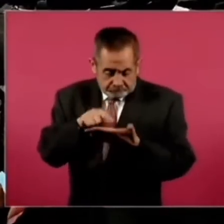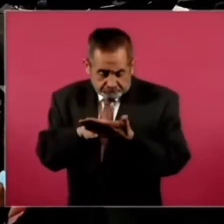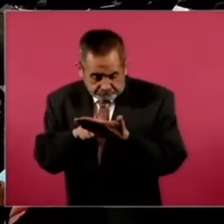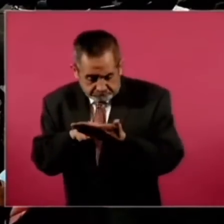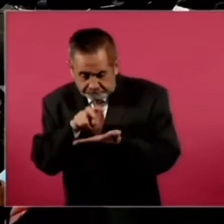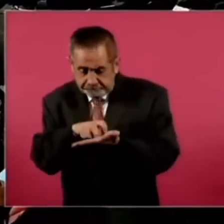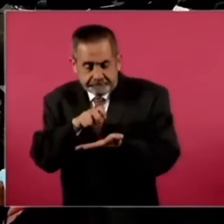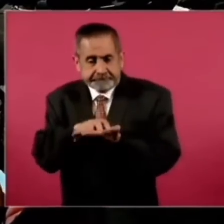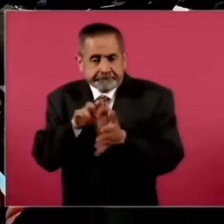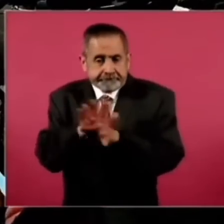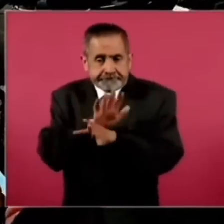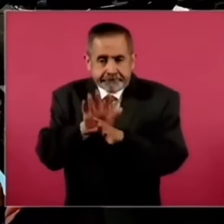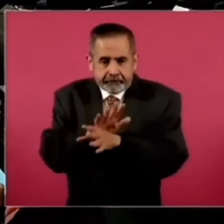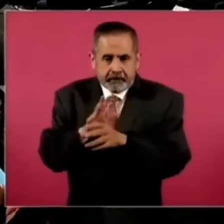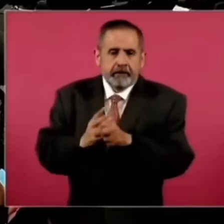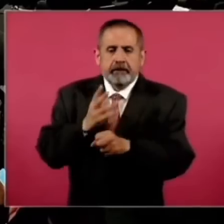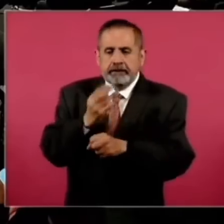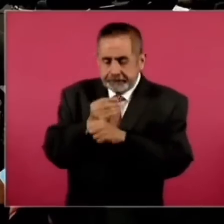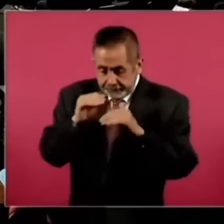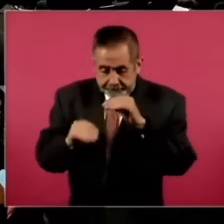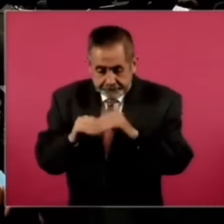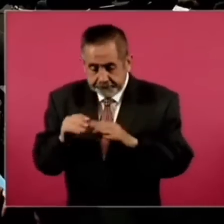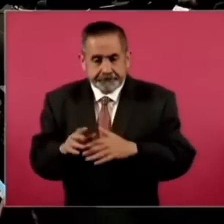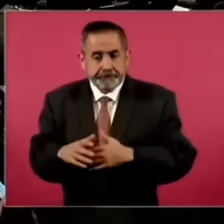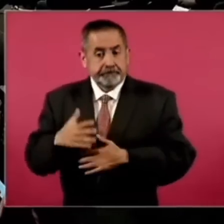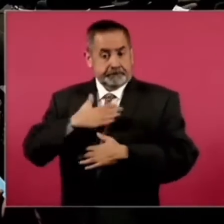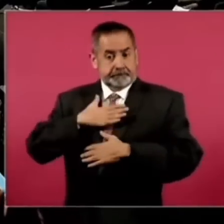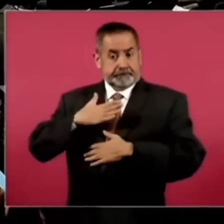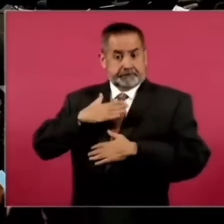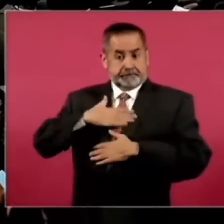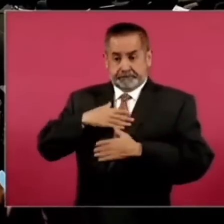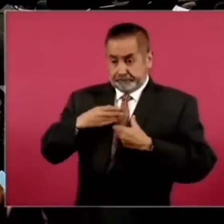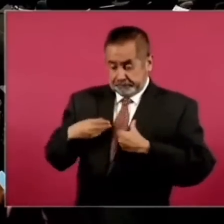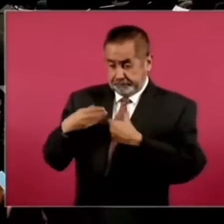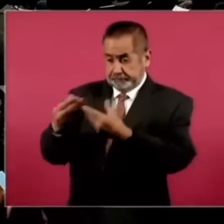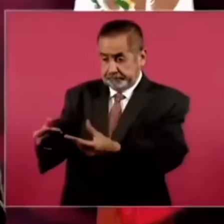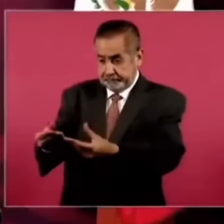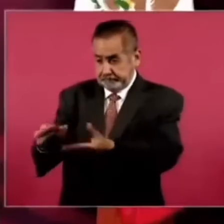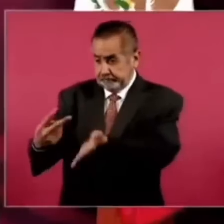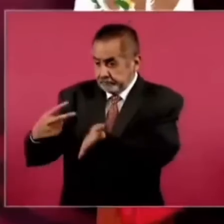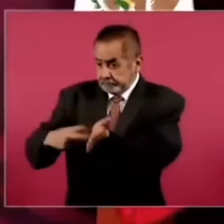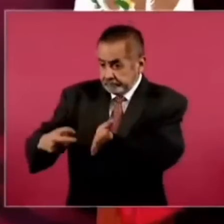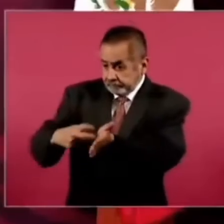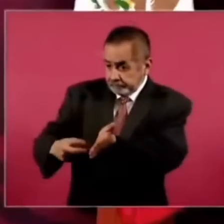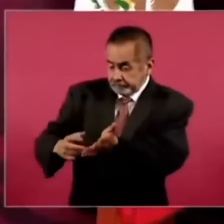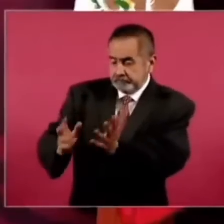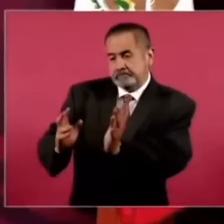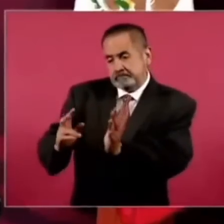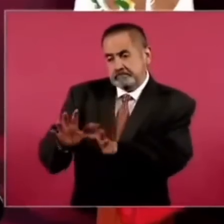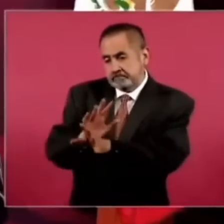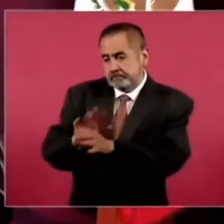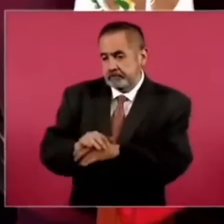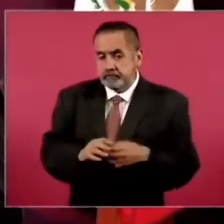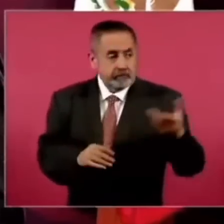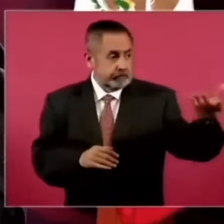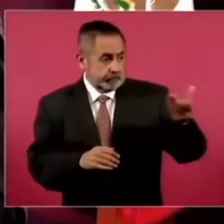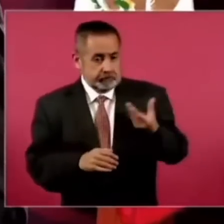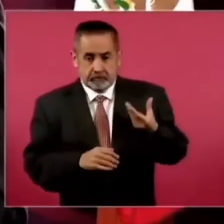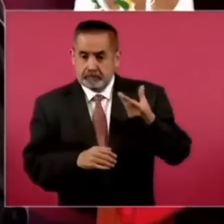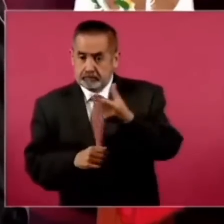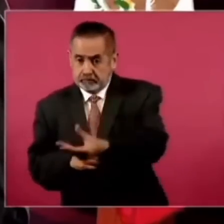hacer ajustes a lo que envía el Ejecutivo y desde luego a lo que envían los organismos